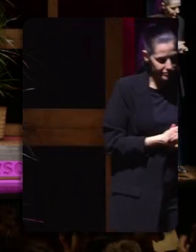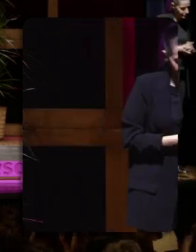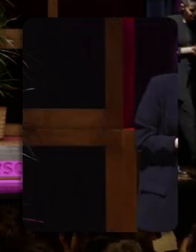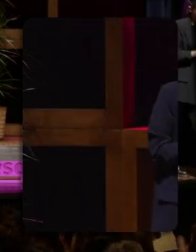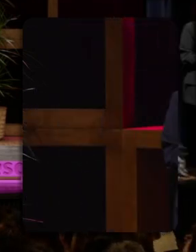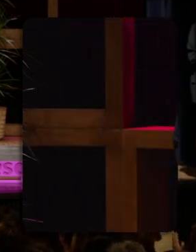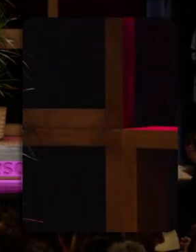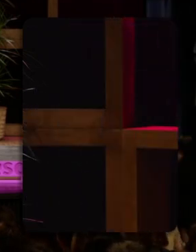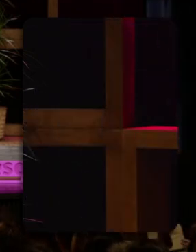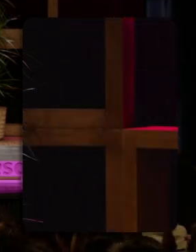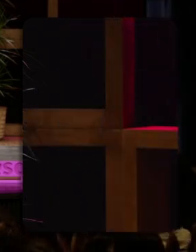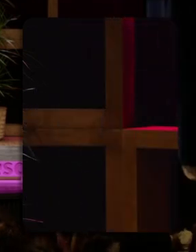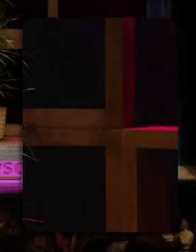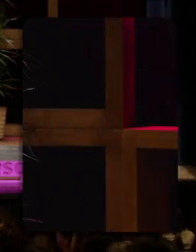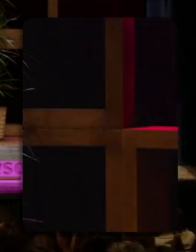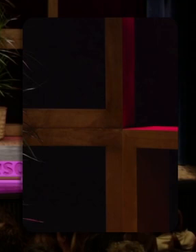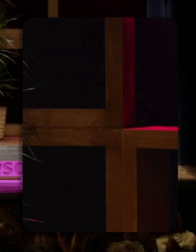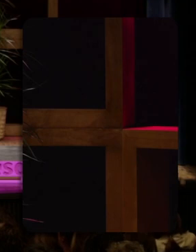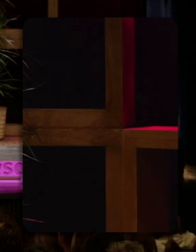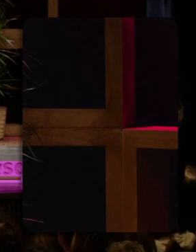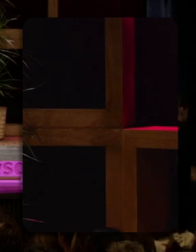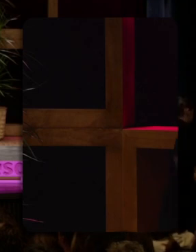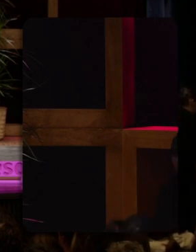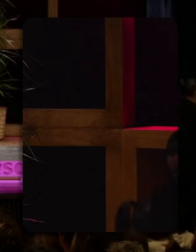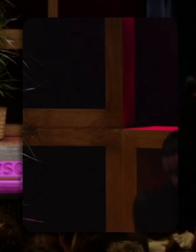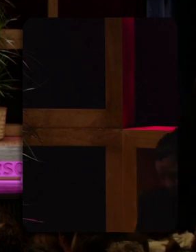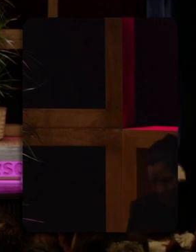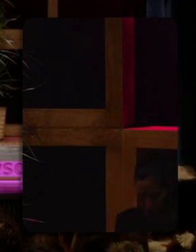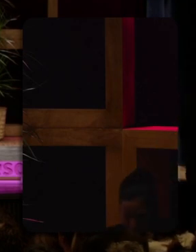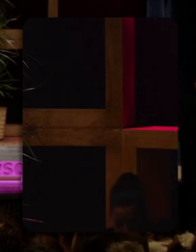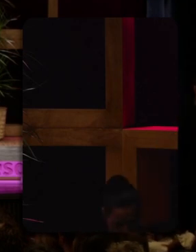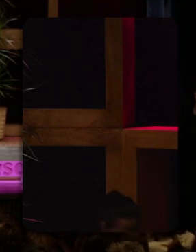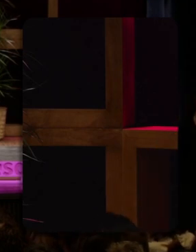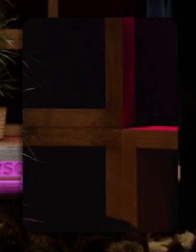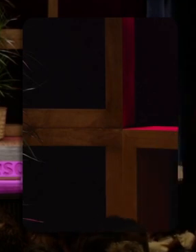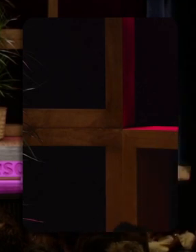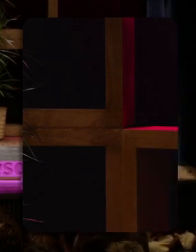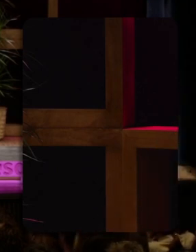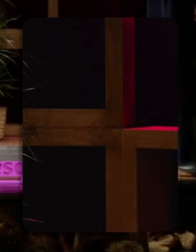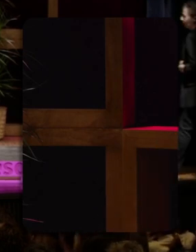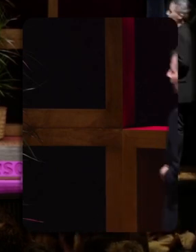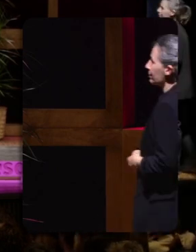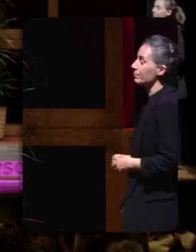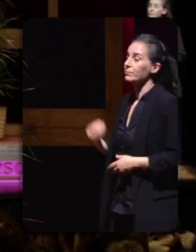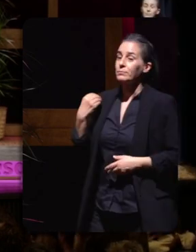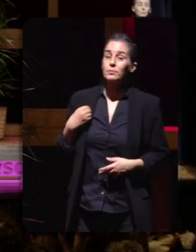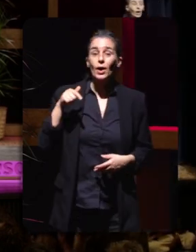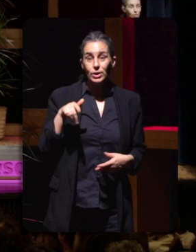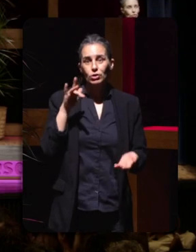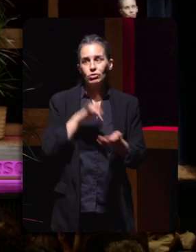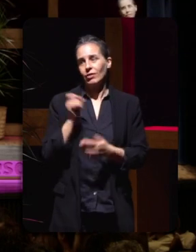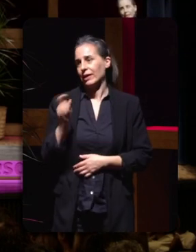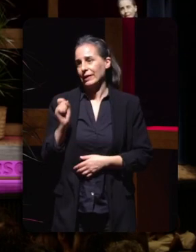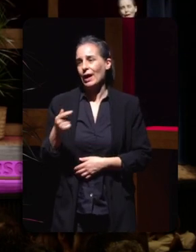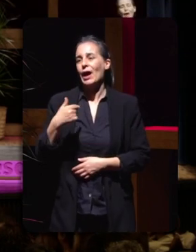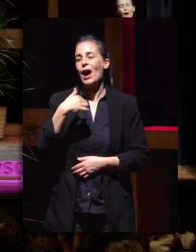claro Y eso sucede todo el rato Bueno ahora Quiero entrar en materia de lo que he venido a opinar pero me enredo